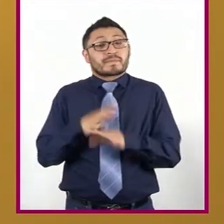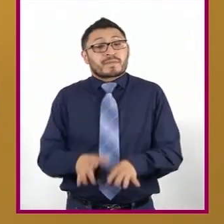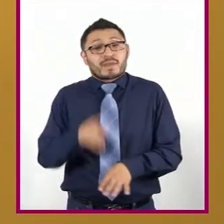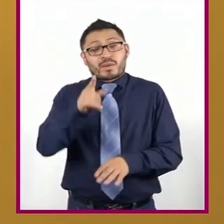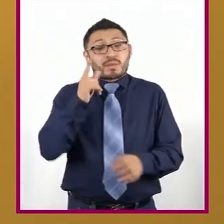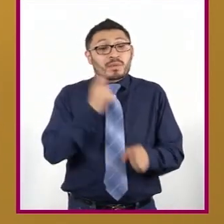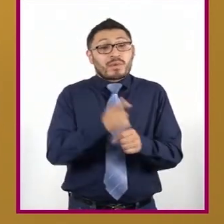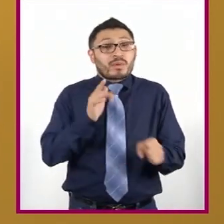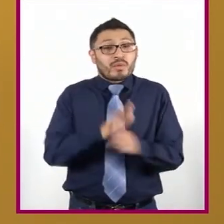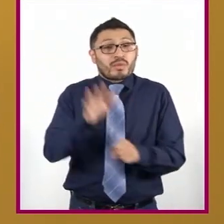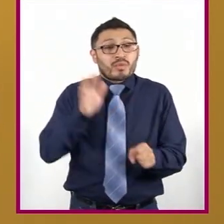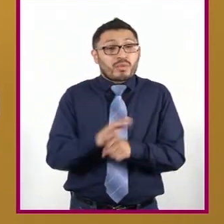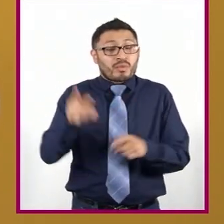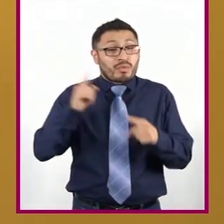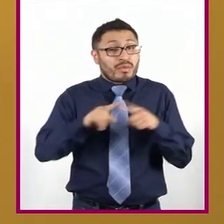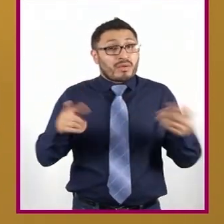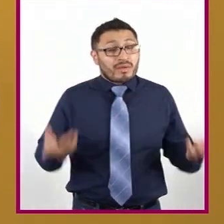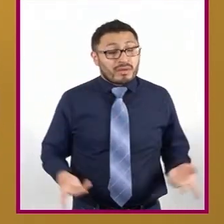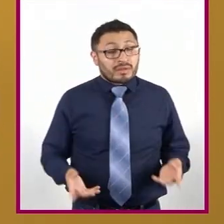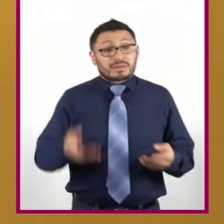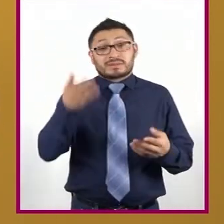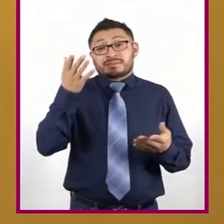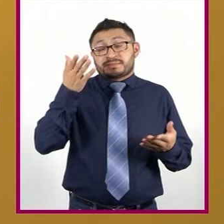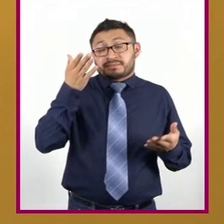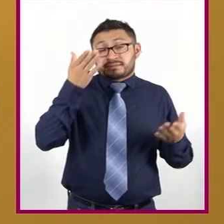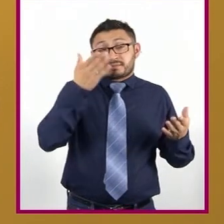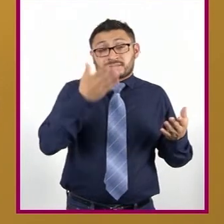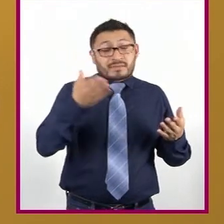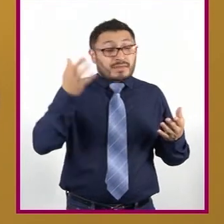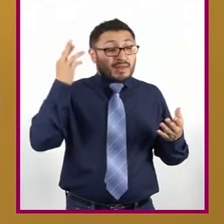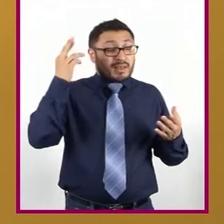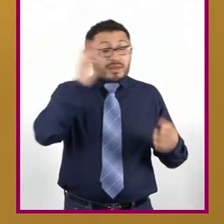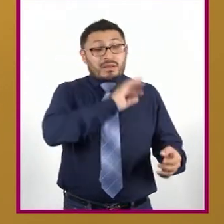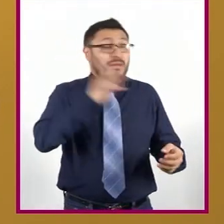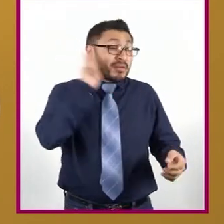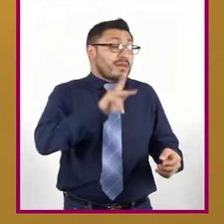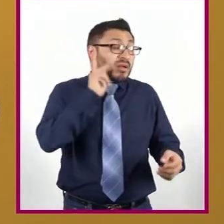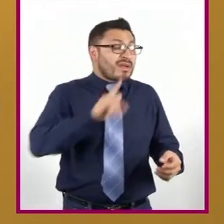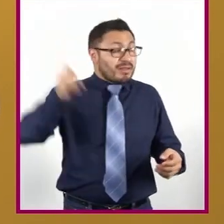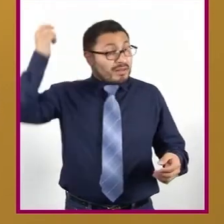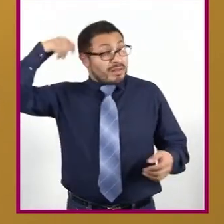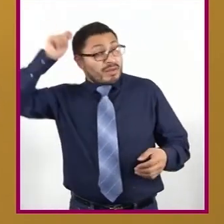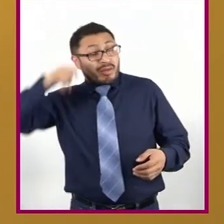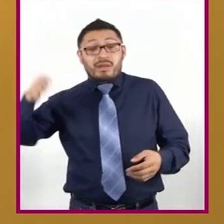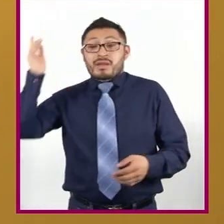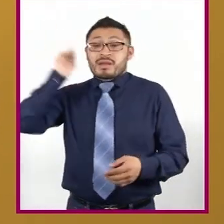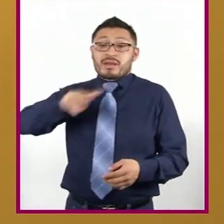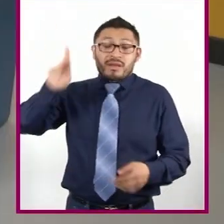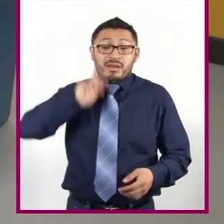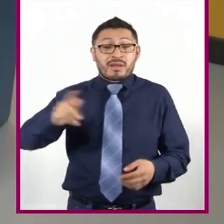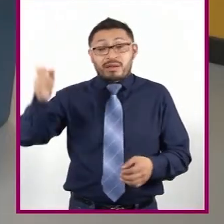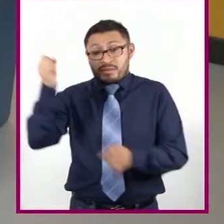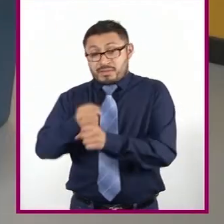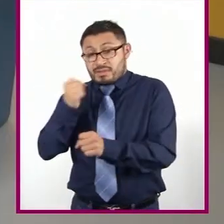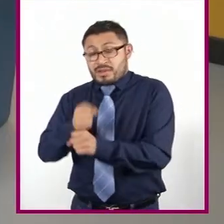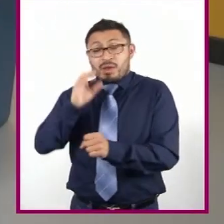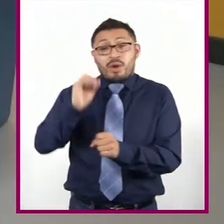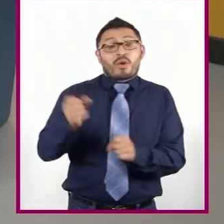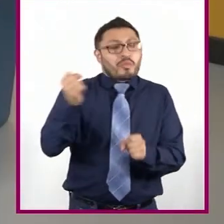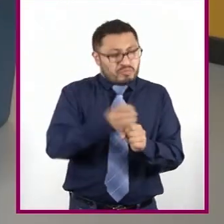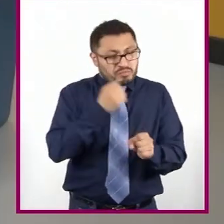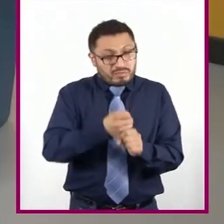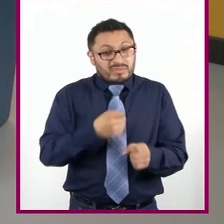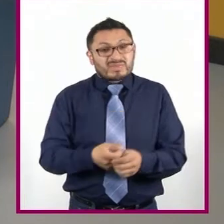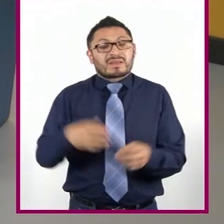determinen cuáles son las diferencias entre la probabilidad teórica y la experimental o frecuencial.